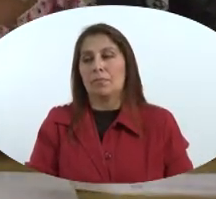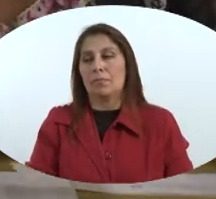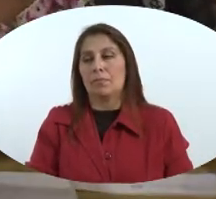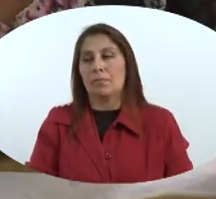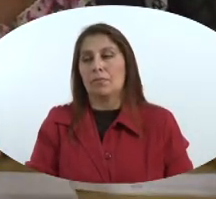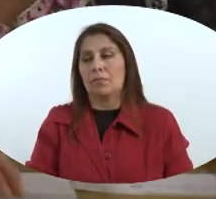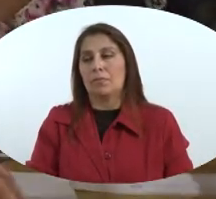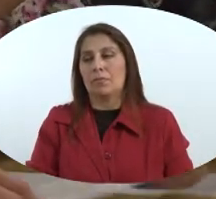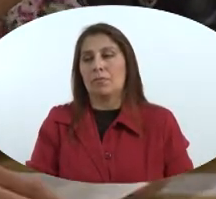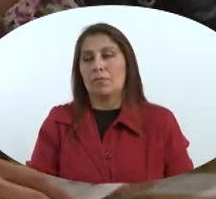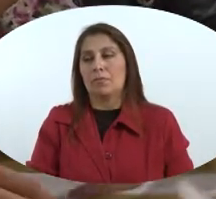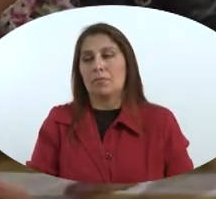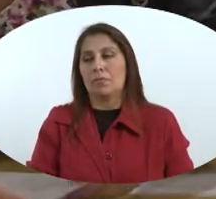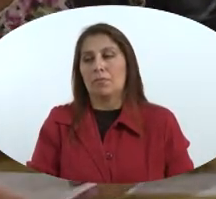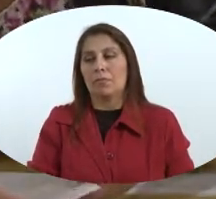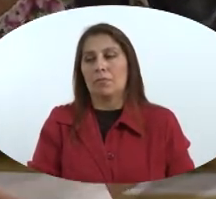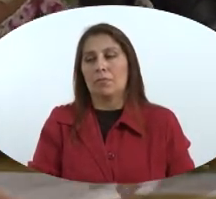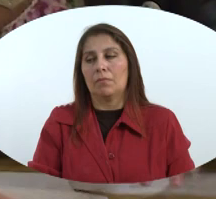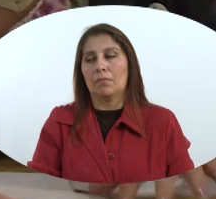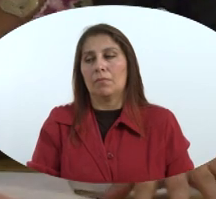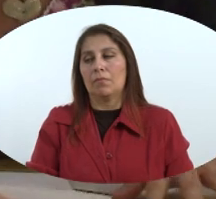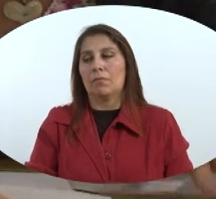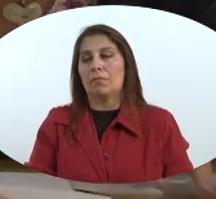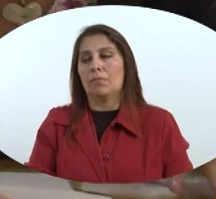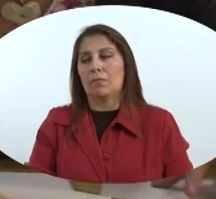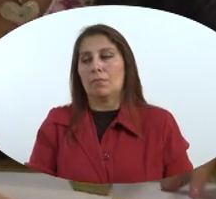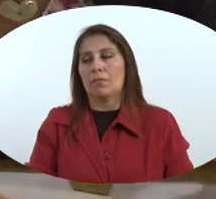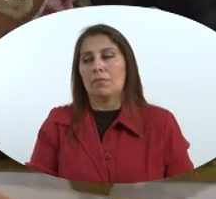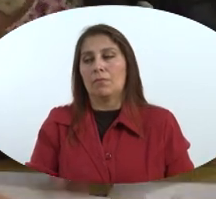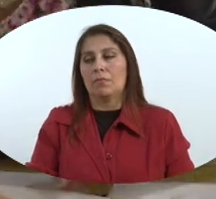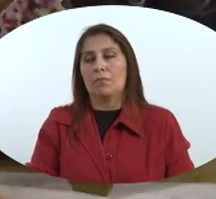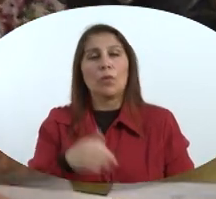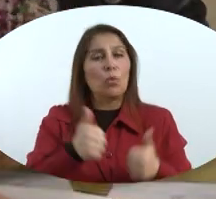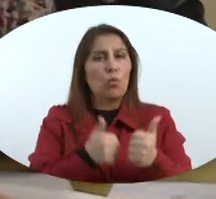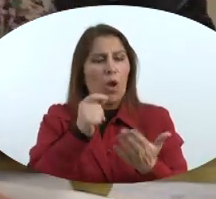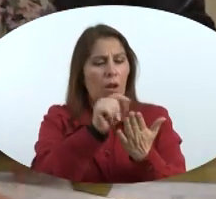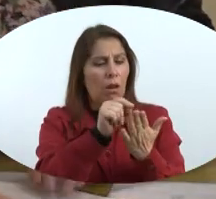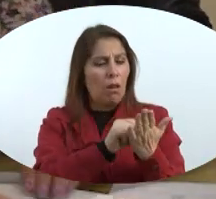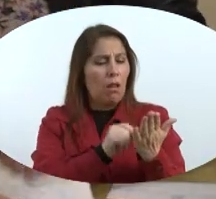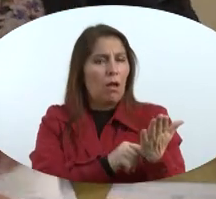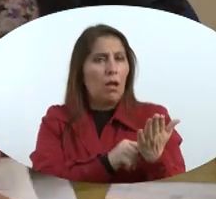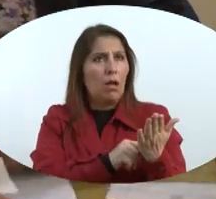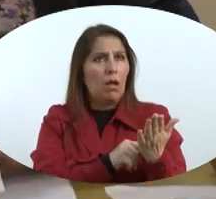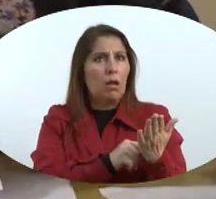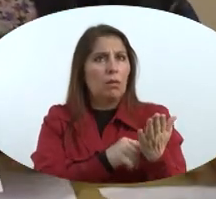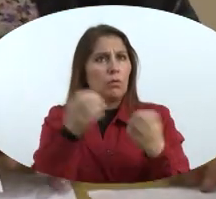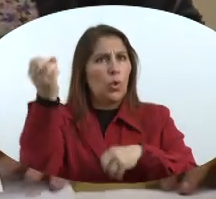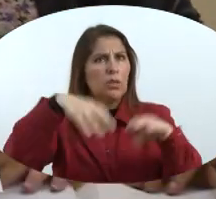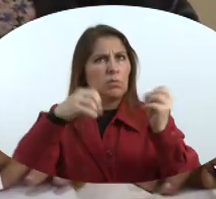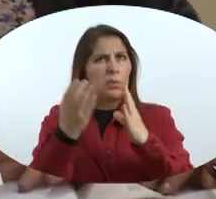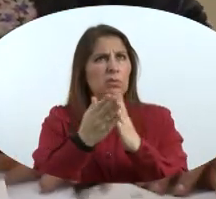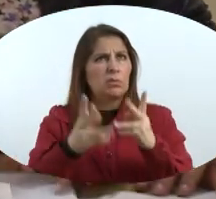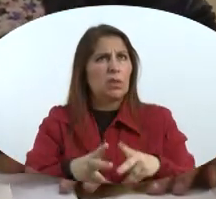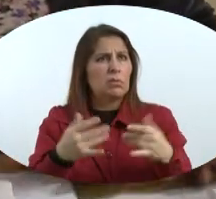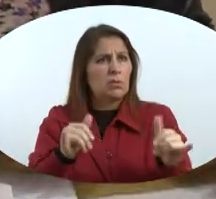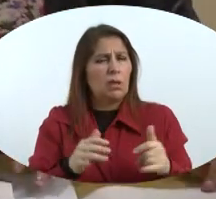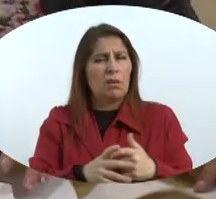qué nos queda pues es como si tal cual es del papel cuál es el papel de los estudiantes